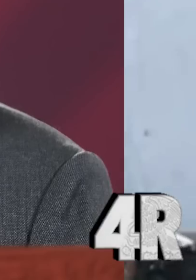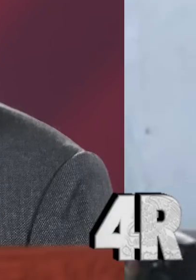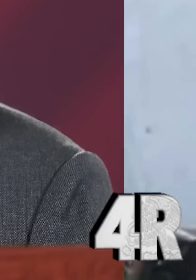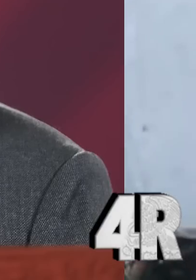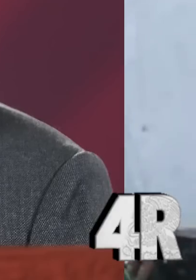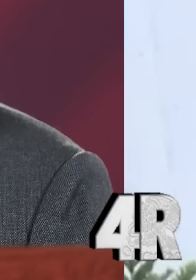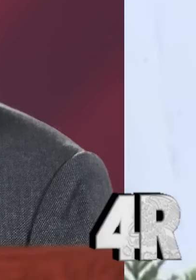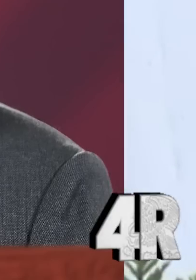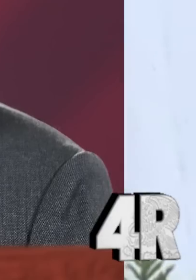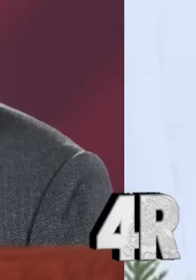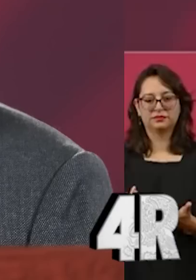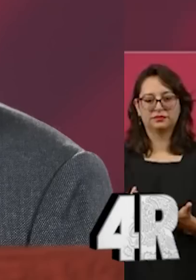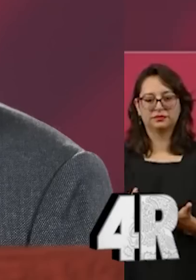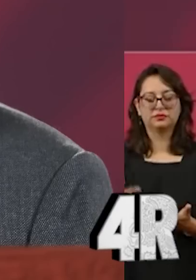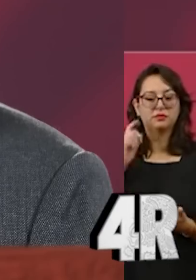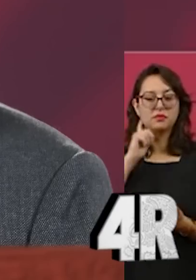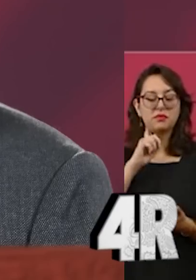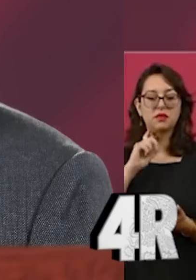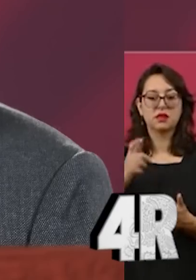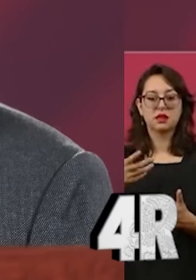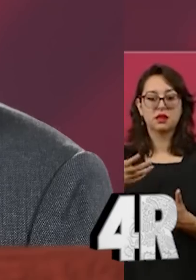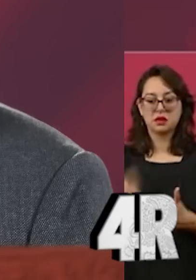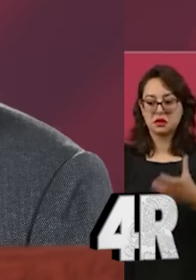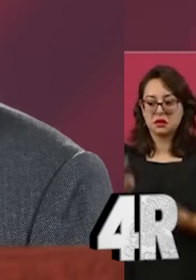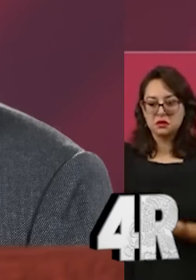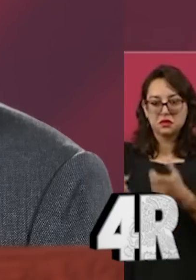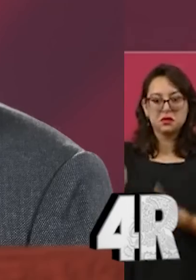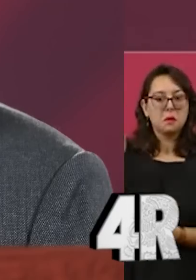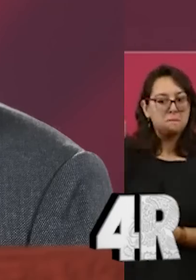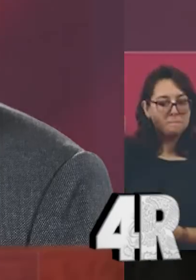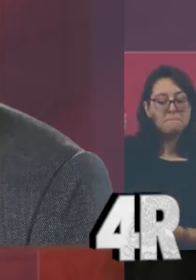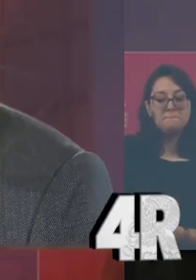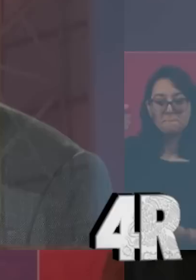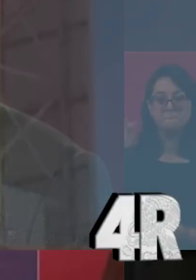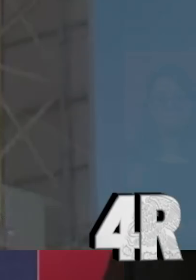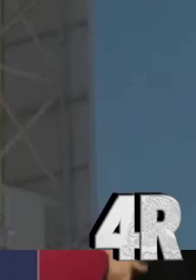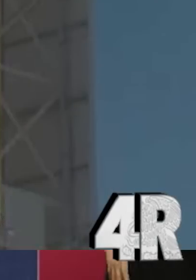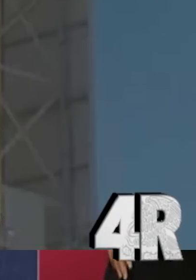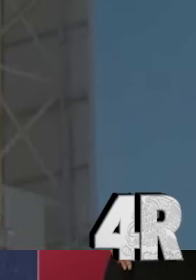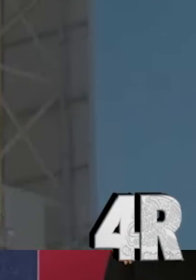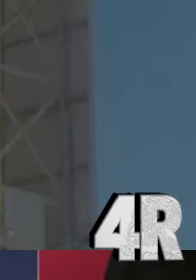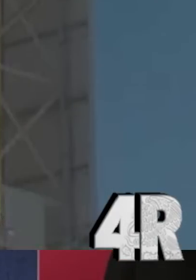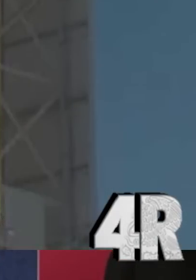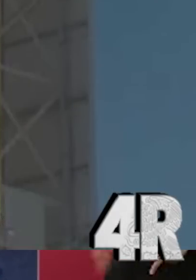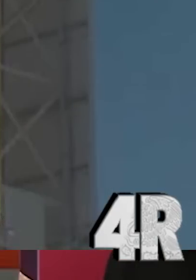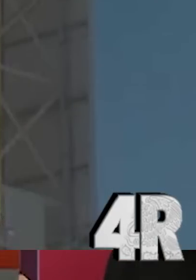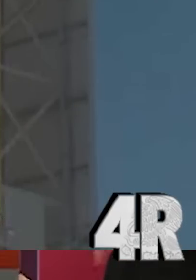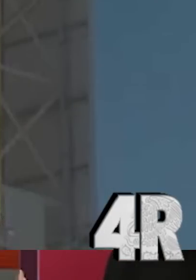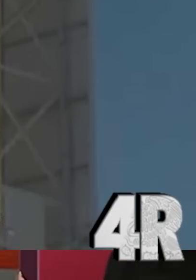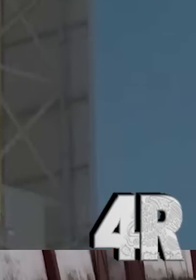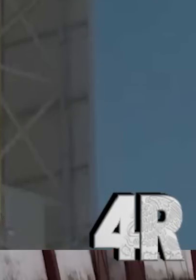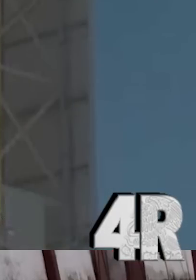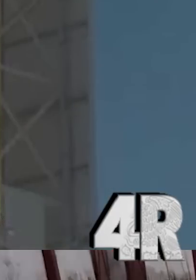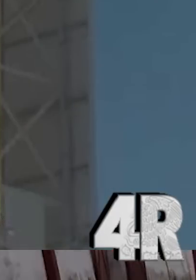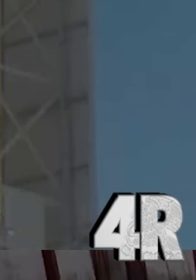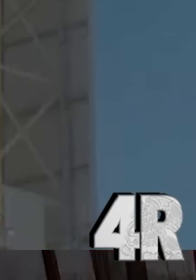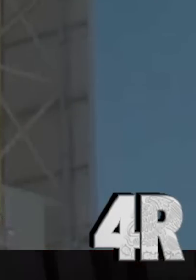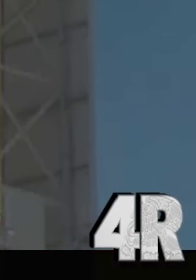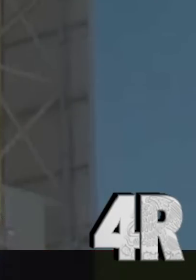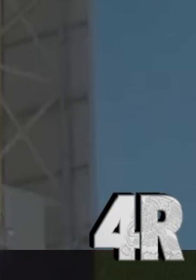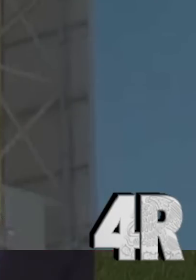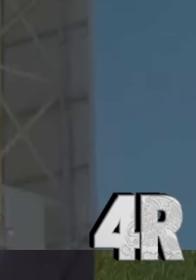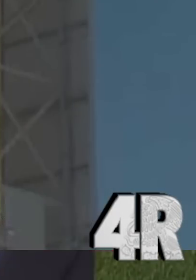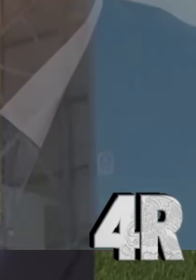Cómo es que el presidente Andrés Manuel lo maneja de manera increíble e inclusive queda mejor parado referente